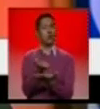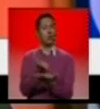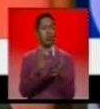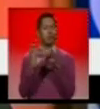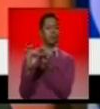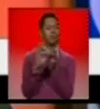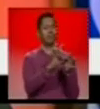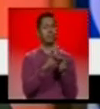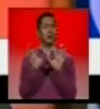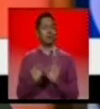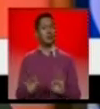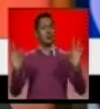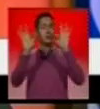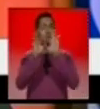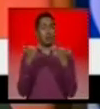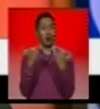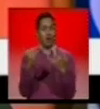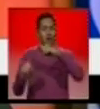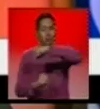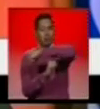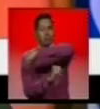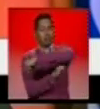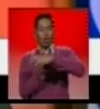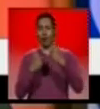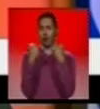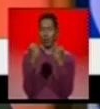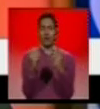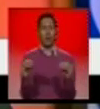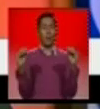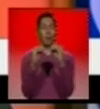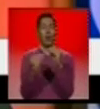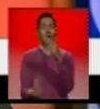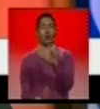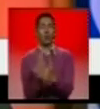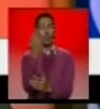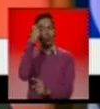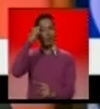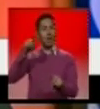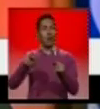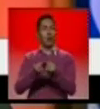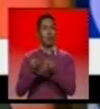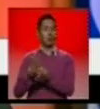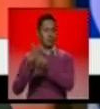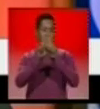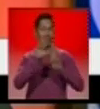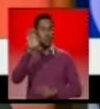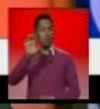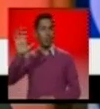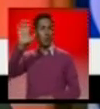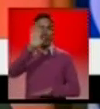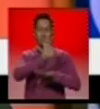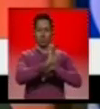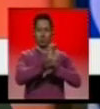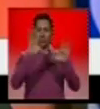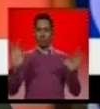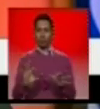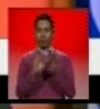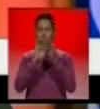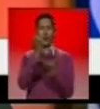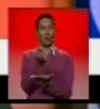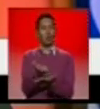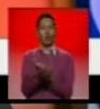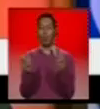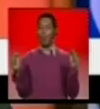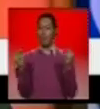amistad. Hoy vamos a reforzar esos lazos con un nuevo acuerdo que acercará aún más nuestras economías y